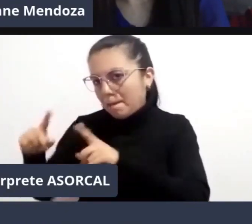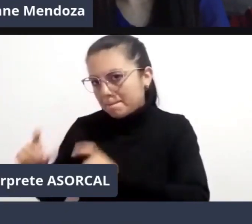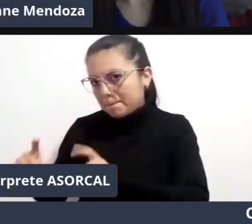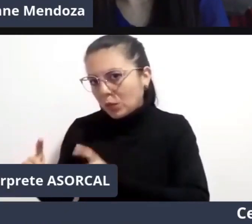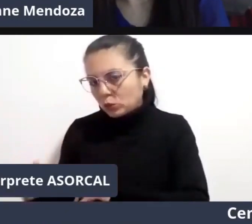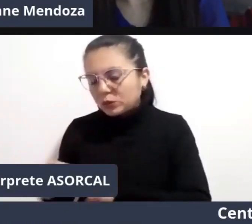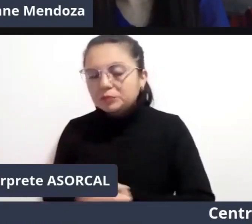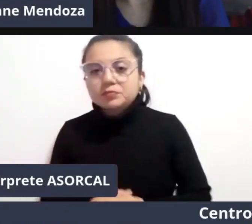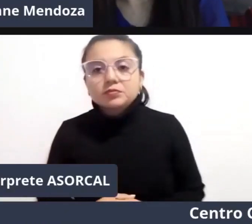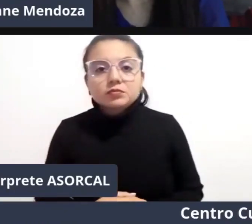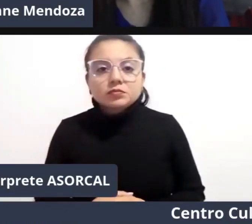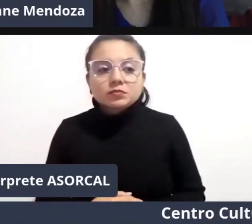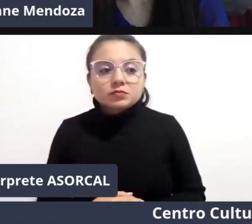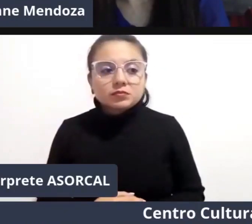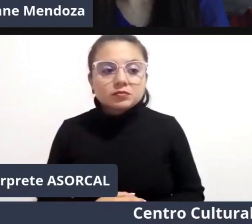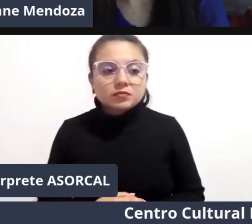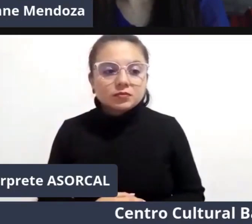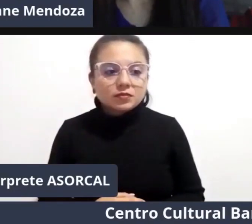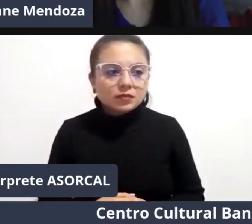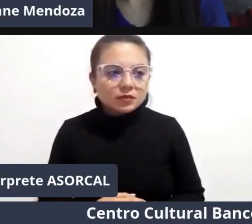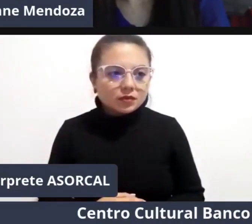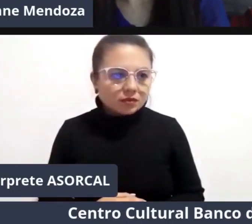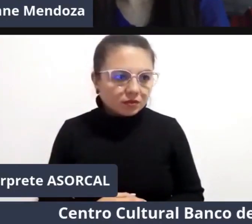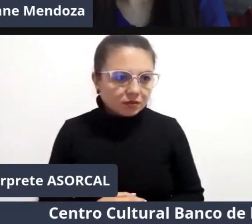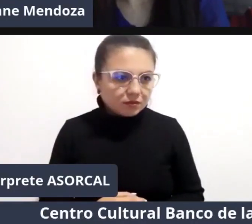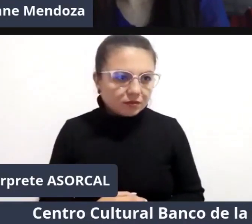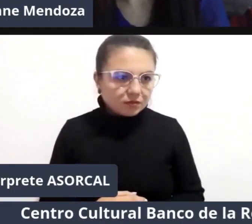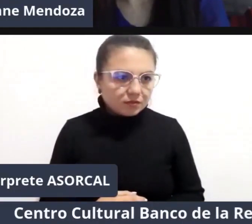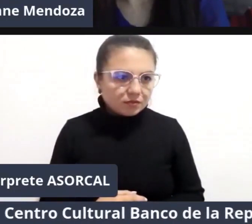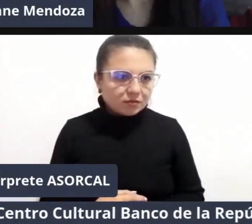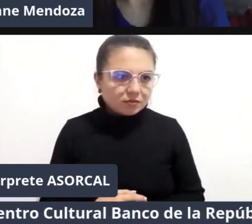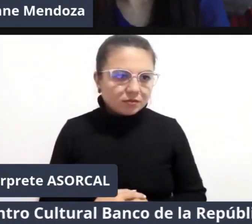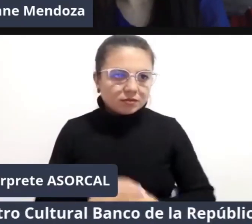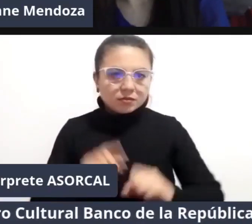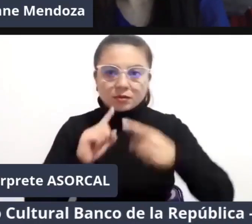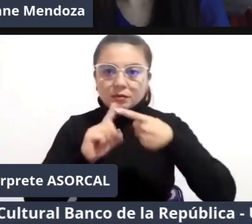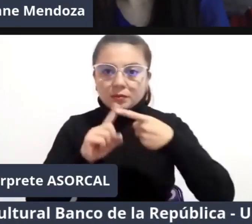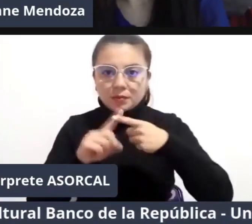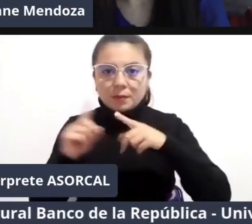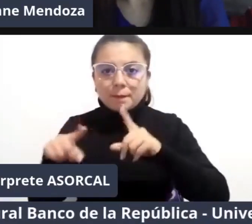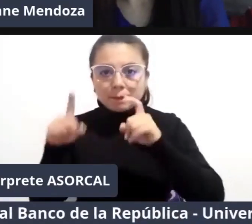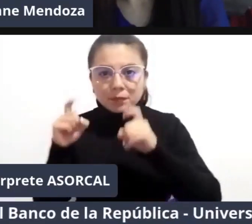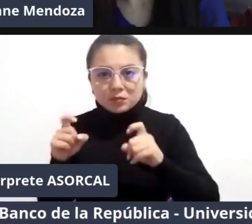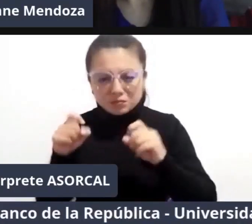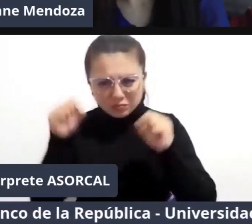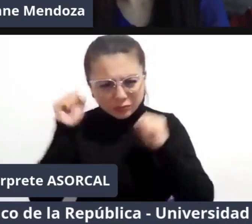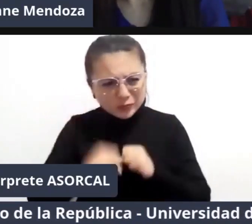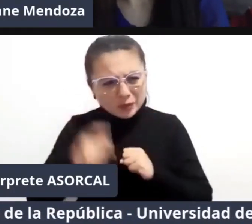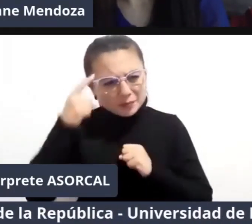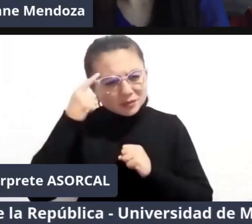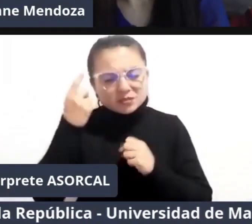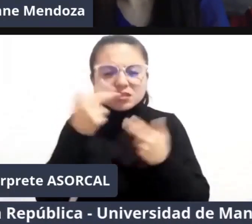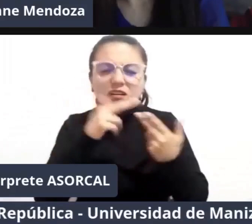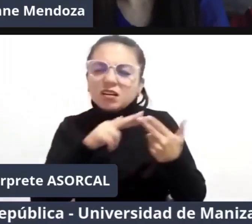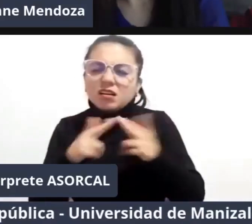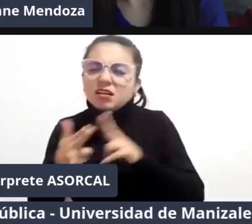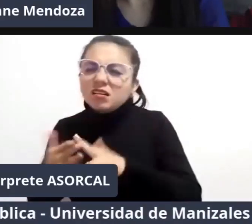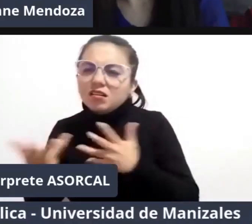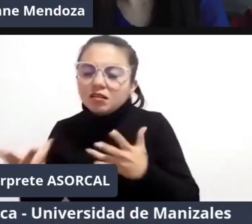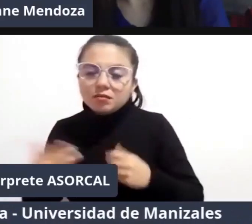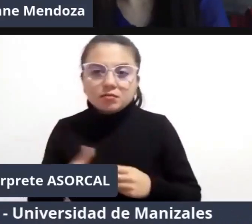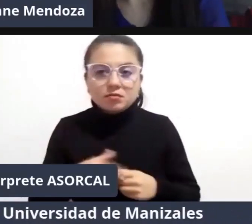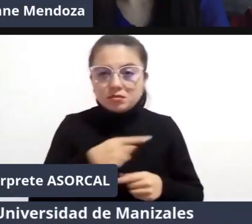¿es posible pensar en una relación entre el incumplimiento de los acuerdos en el